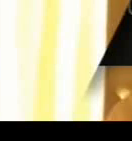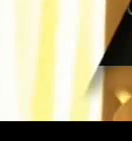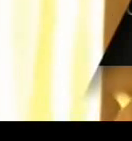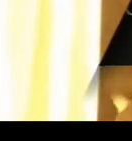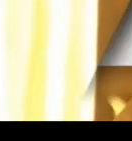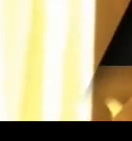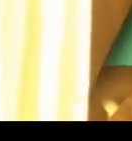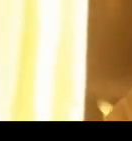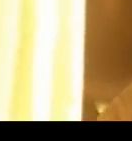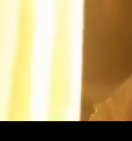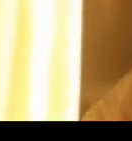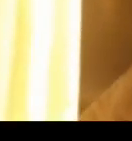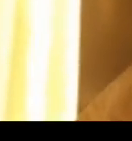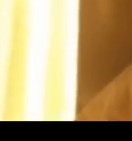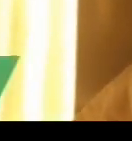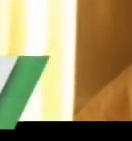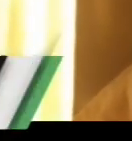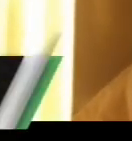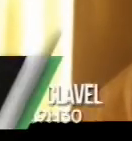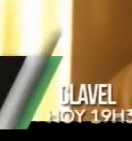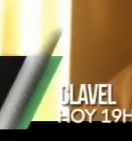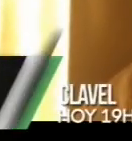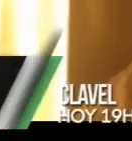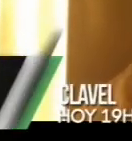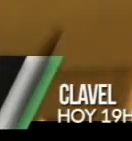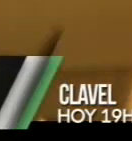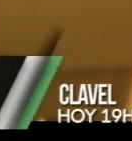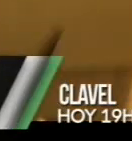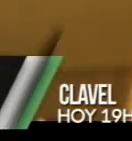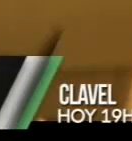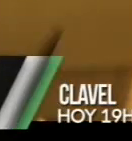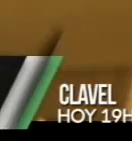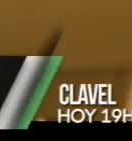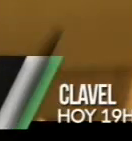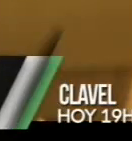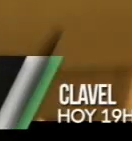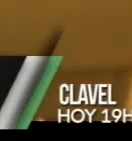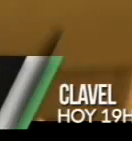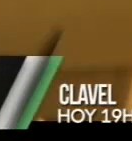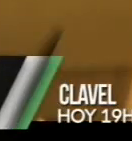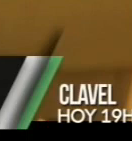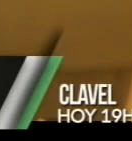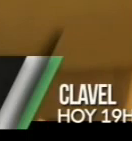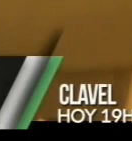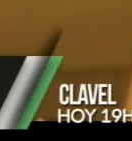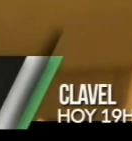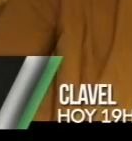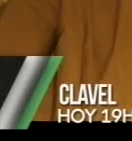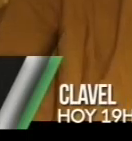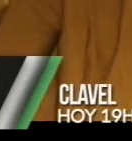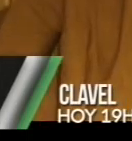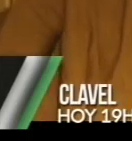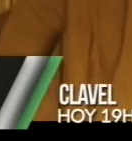Hoy, una noticia muy dura le llega a Itoko. Oye, lo lamento mucho,